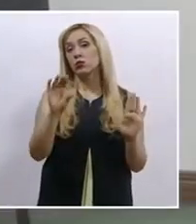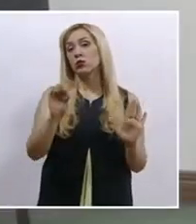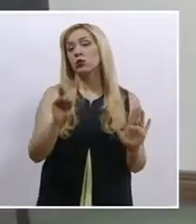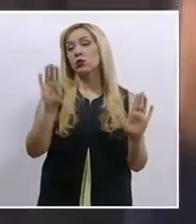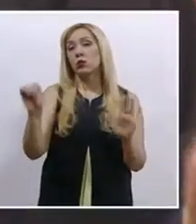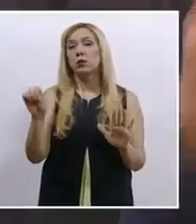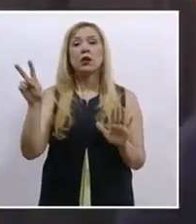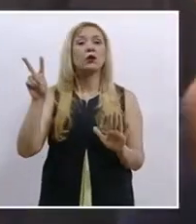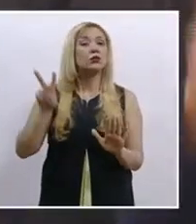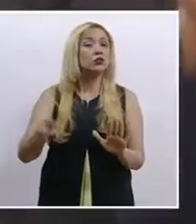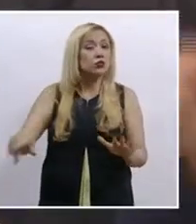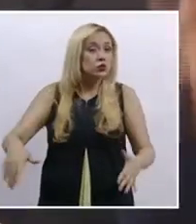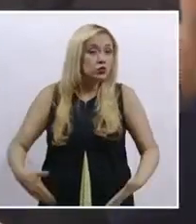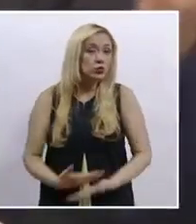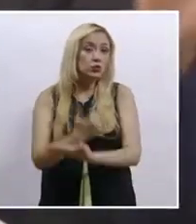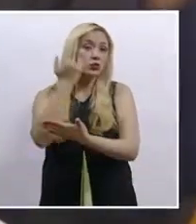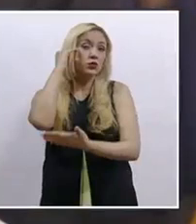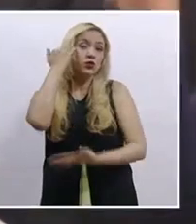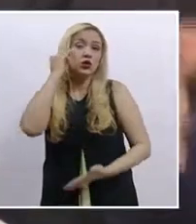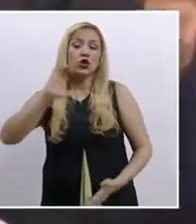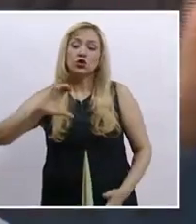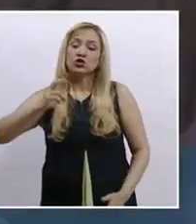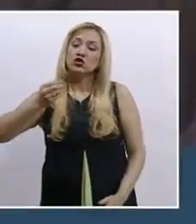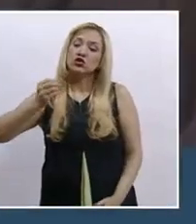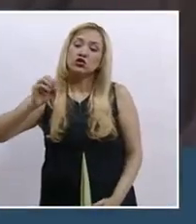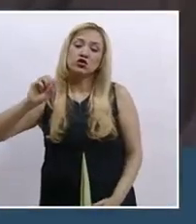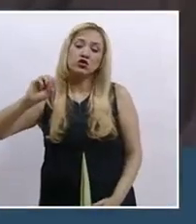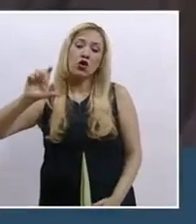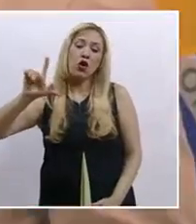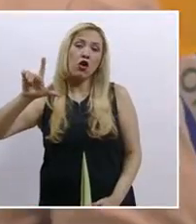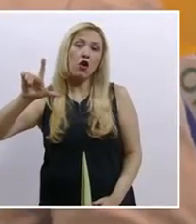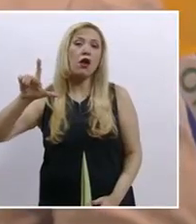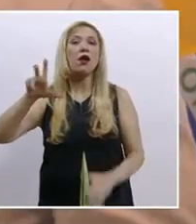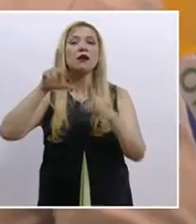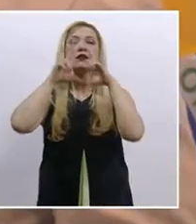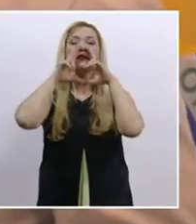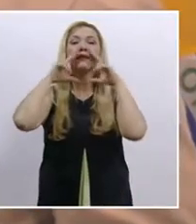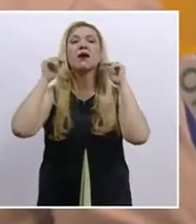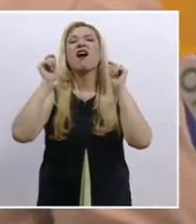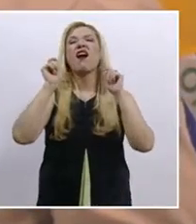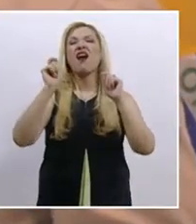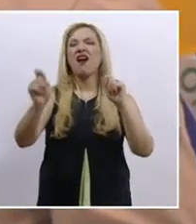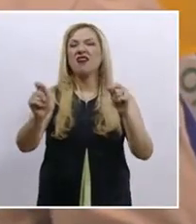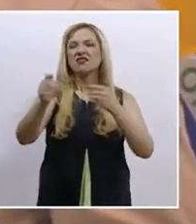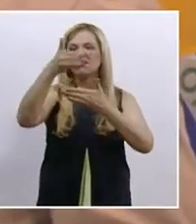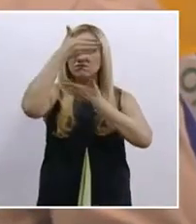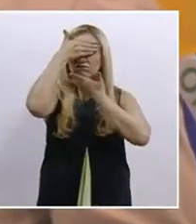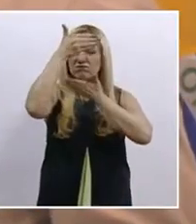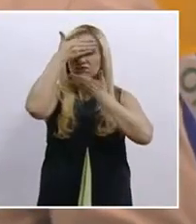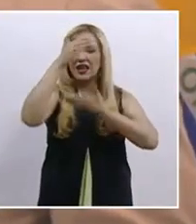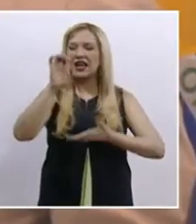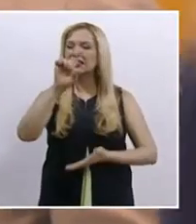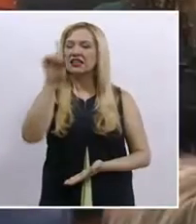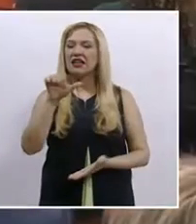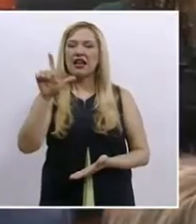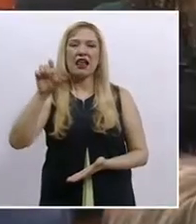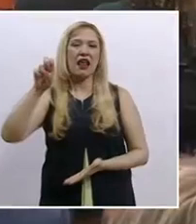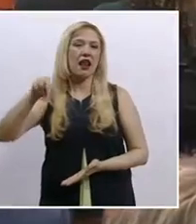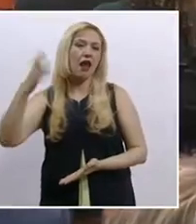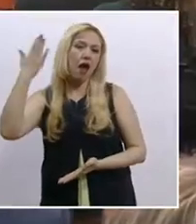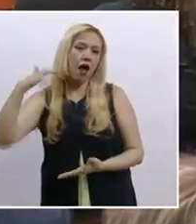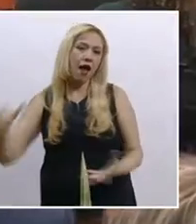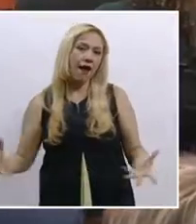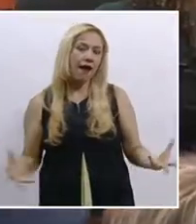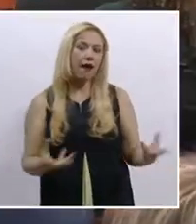originario del pueblo indígena Chol, miembro de las bases civiles del Ejército Zapatista de Liberación Nacional. Se argumenta que no se trató de un hecho